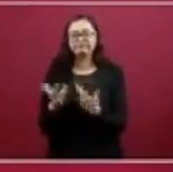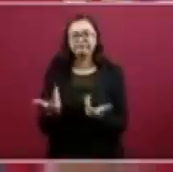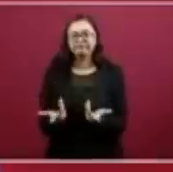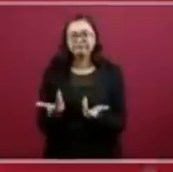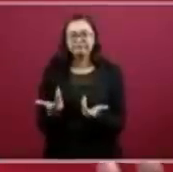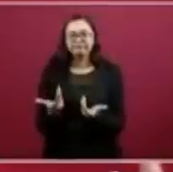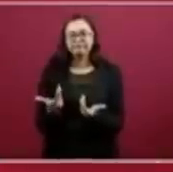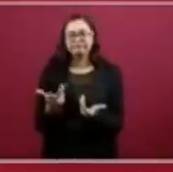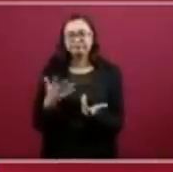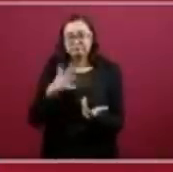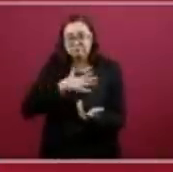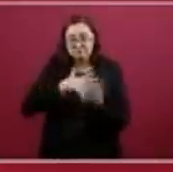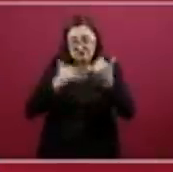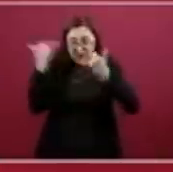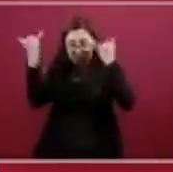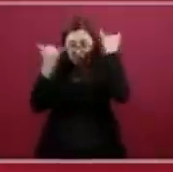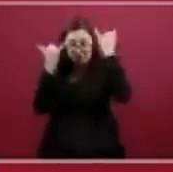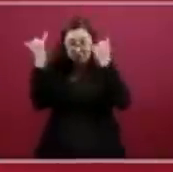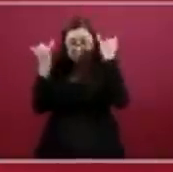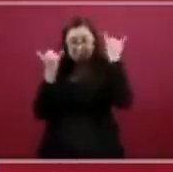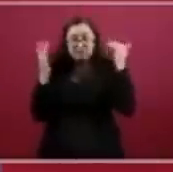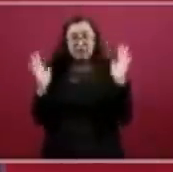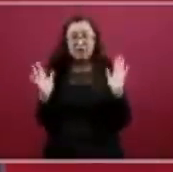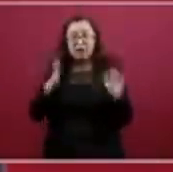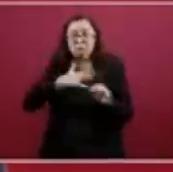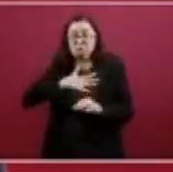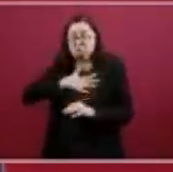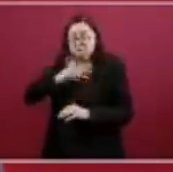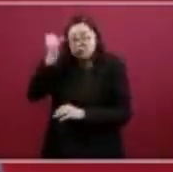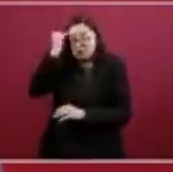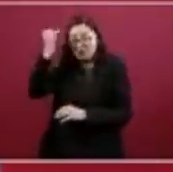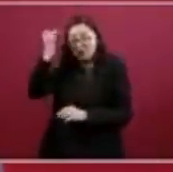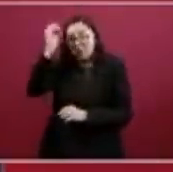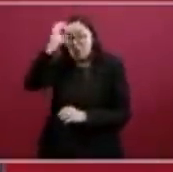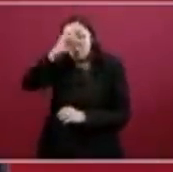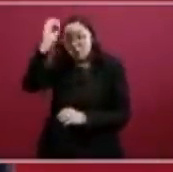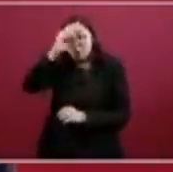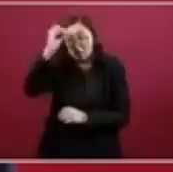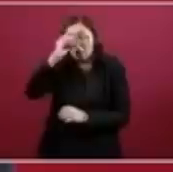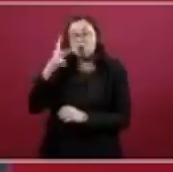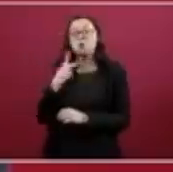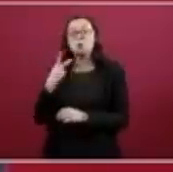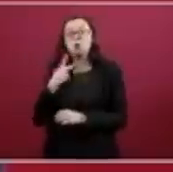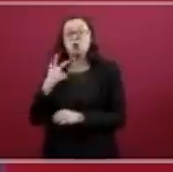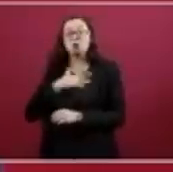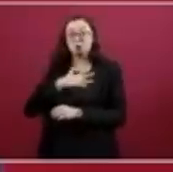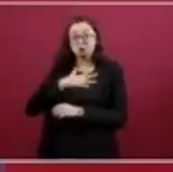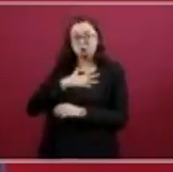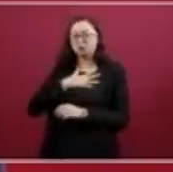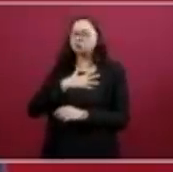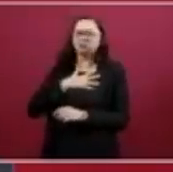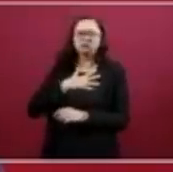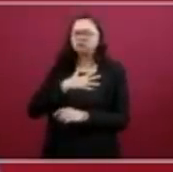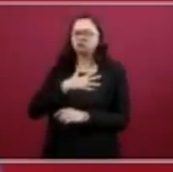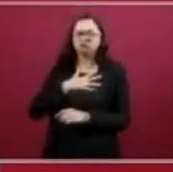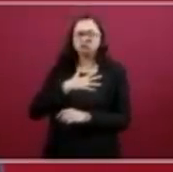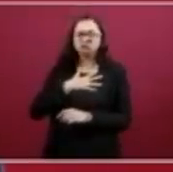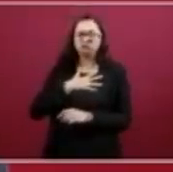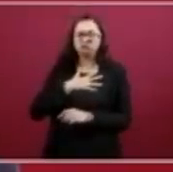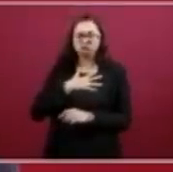No son inventos, no es un asunto ideológico, no es un asunto político, es